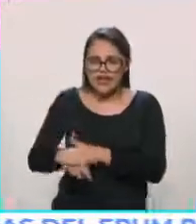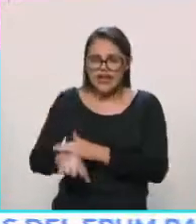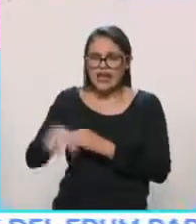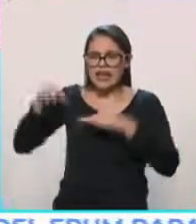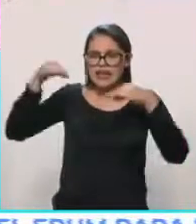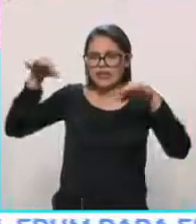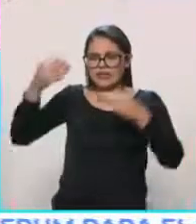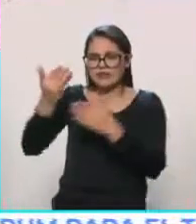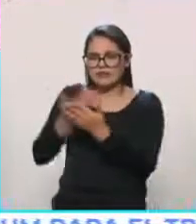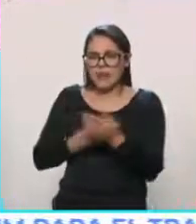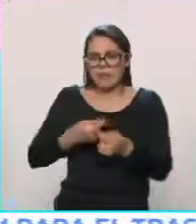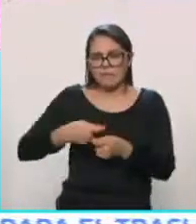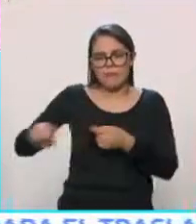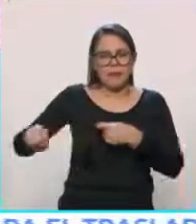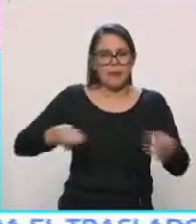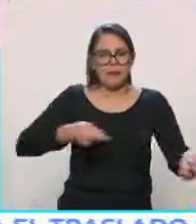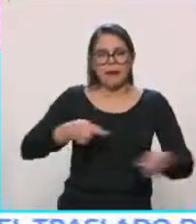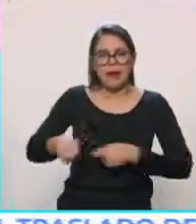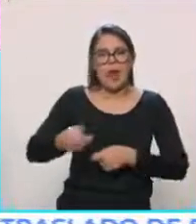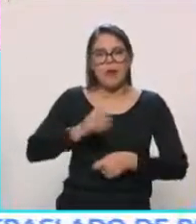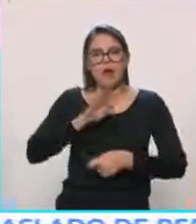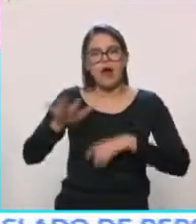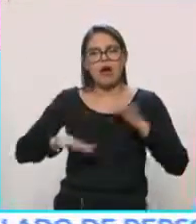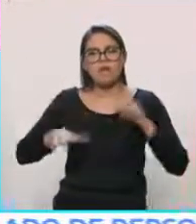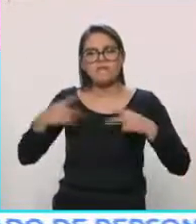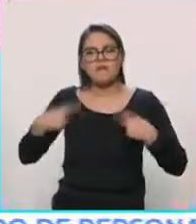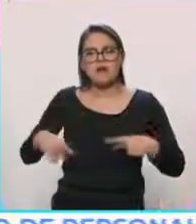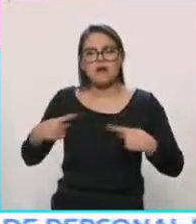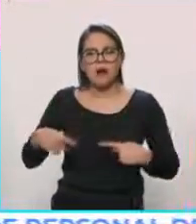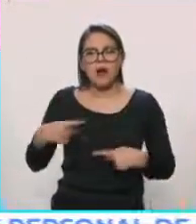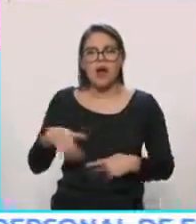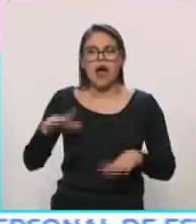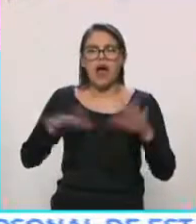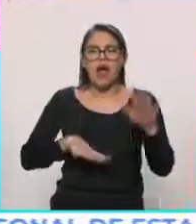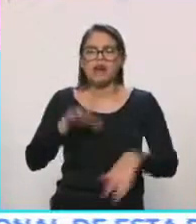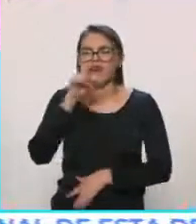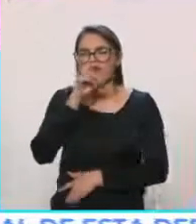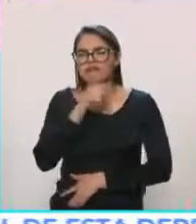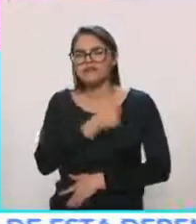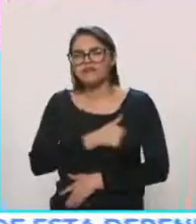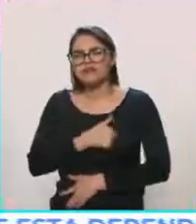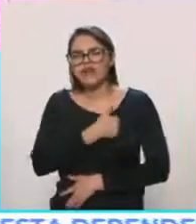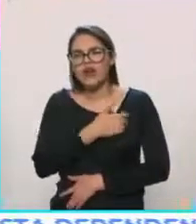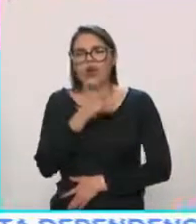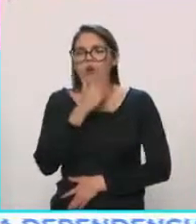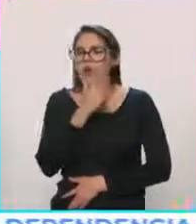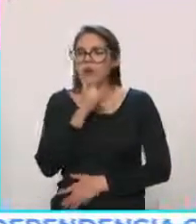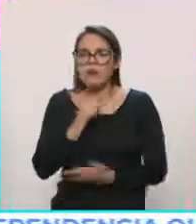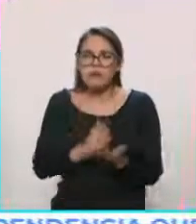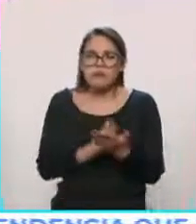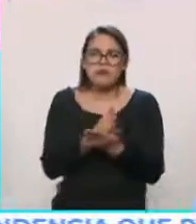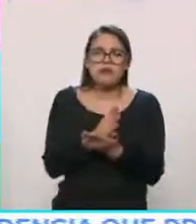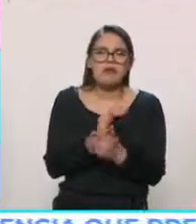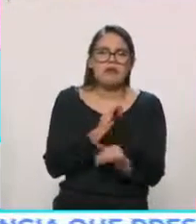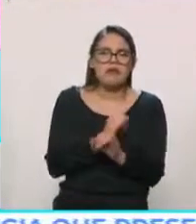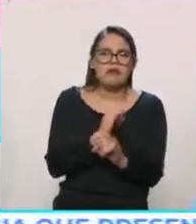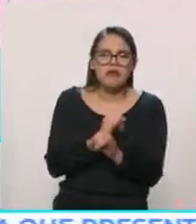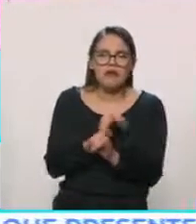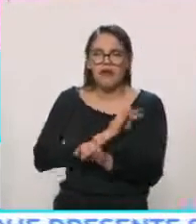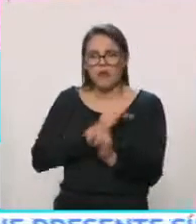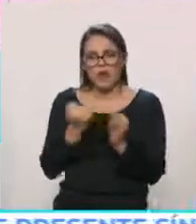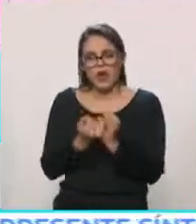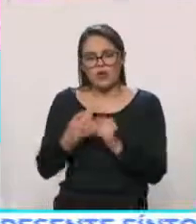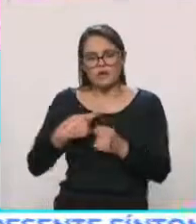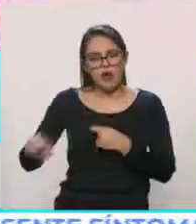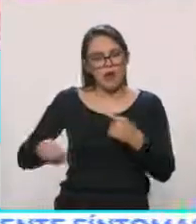hojas volantes, para que lleguen a aquellos que no, por desgracia, no tienen acceso al internet y a la conectividad,